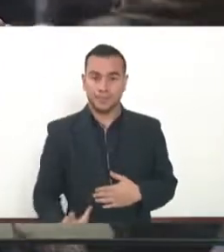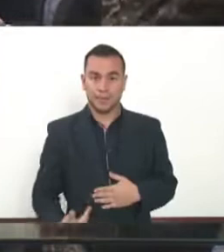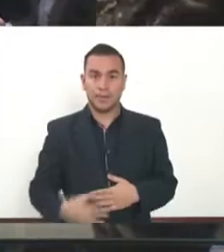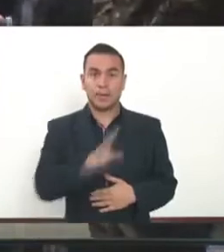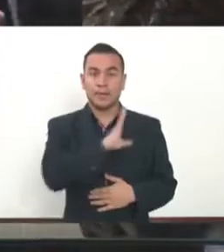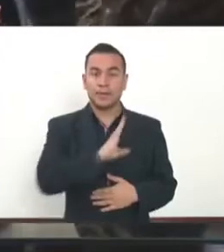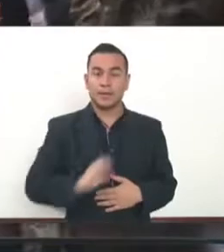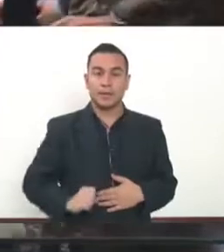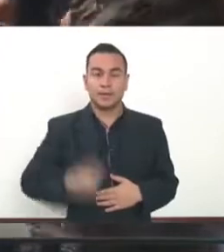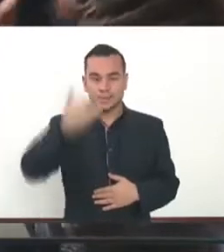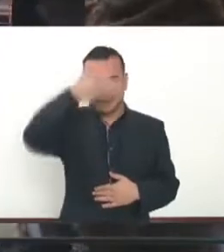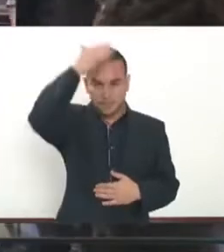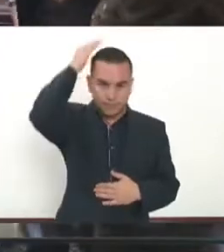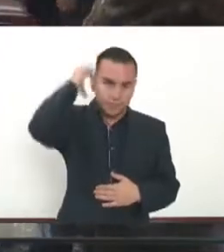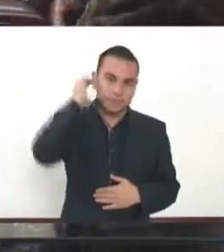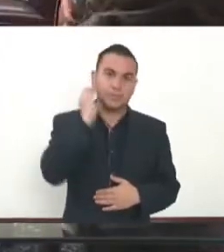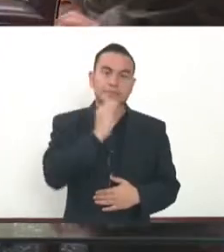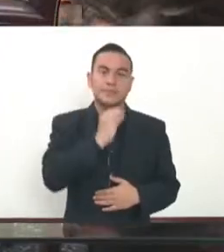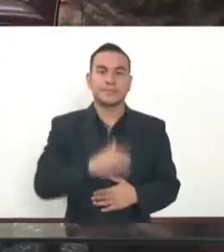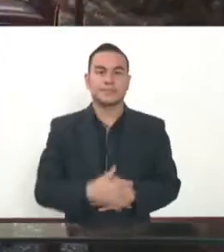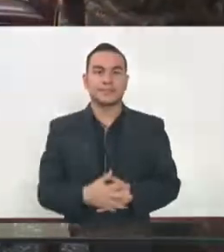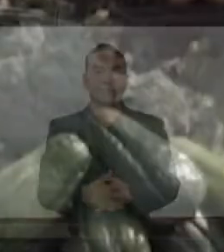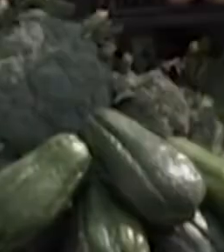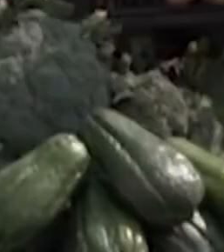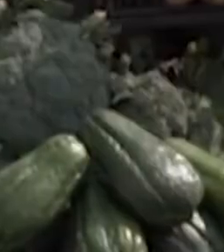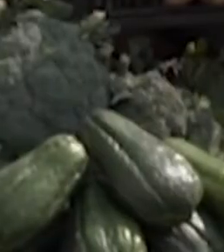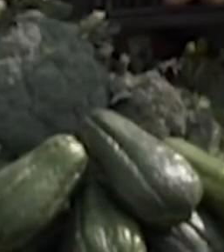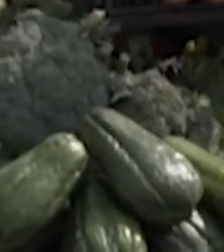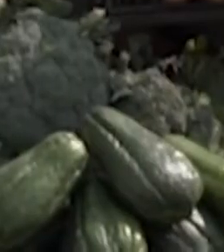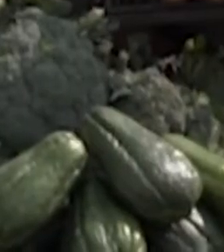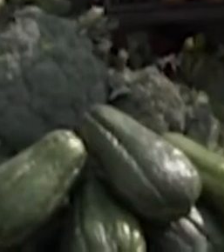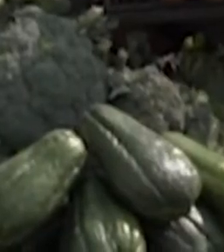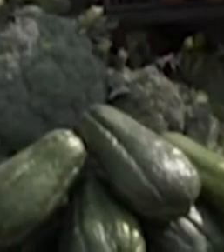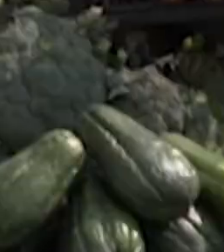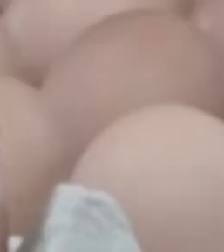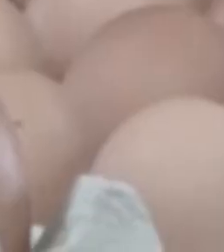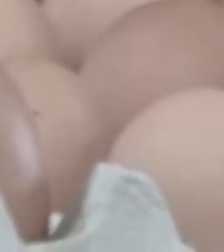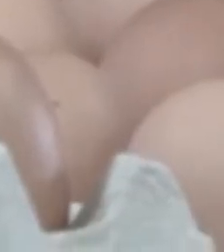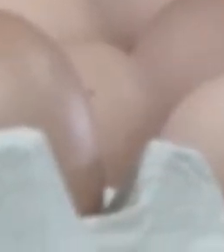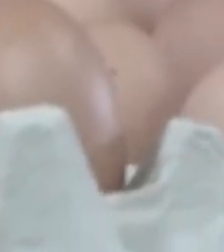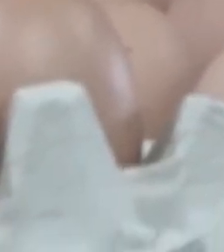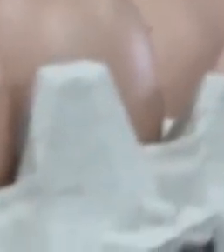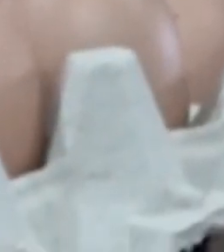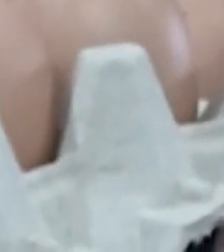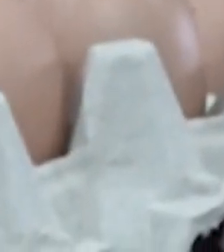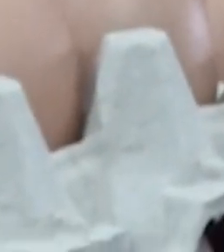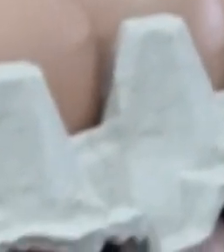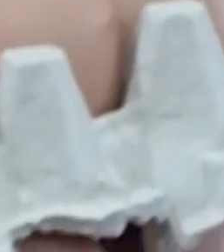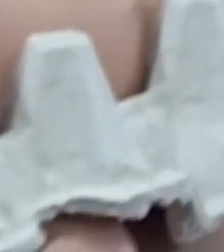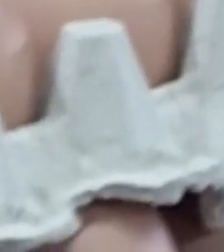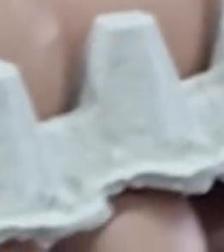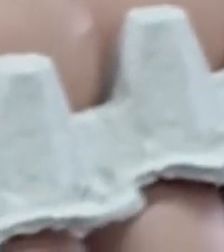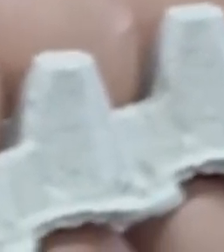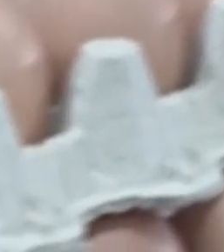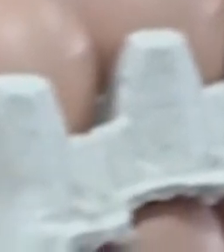destino de los 2.000 millones de dólares aprobados el mes pasado. 300 millones de dólares serían usados para comprar paquetes alimentarios